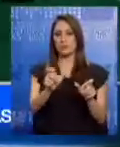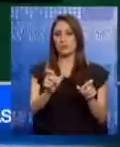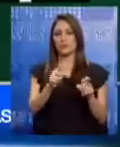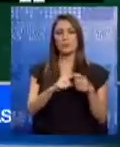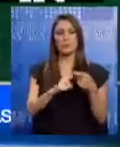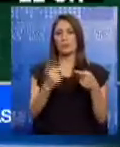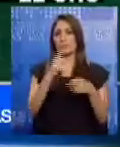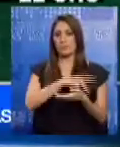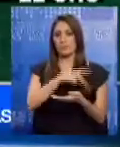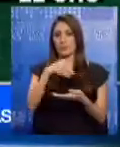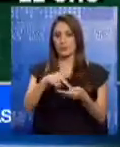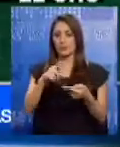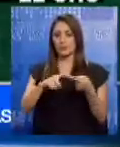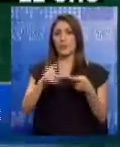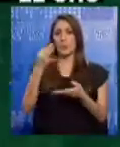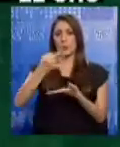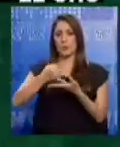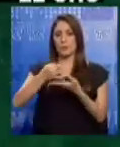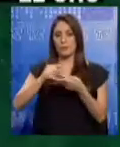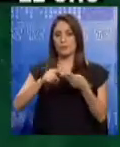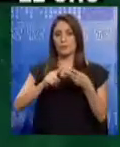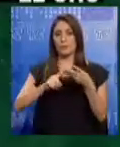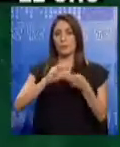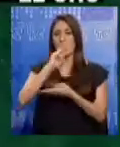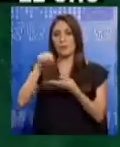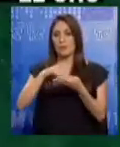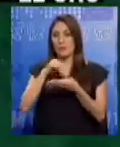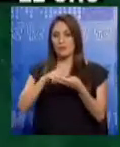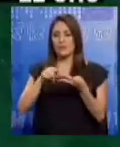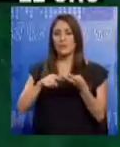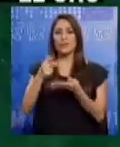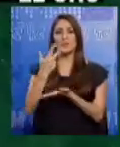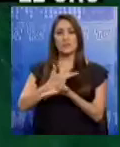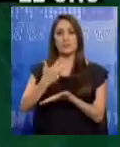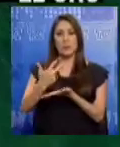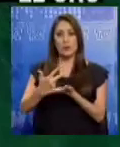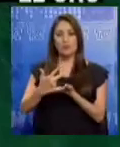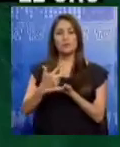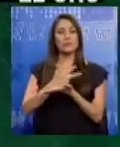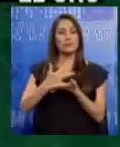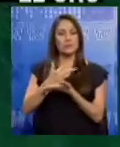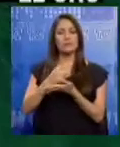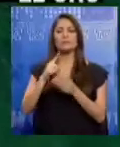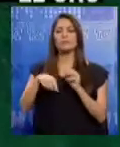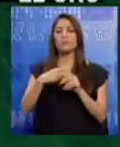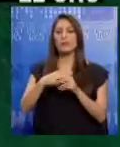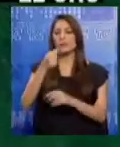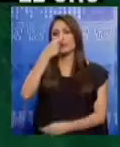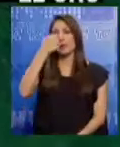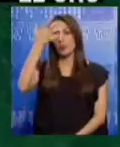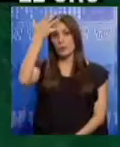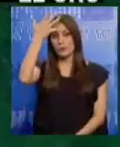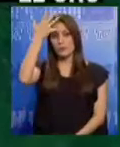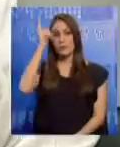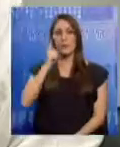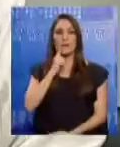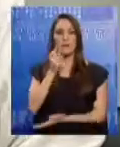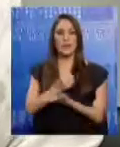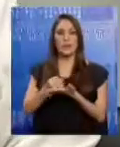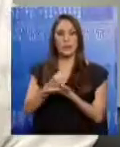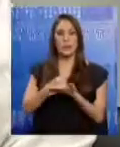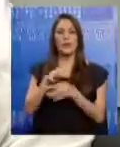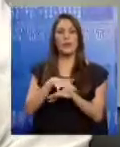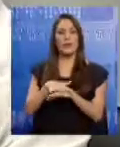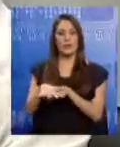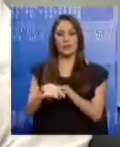en Pichincha, Cotopaxi, Manabí, Chimborazo, Los Ríos, Santo Domingo y El Oro. Se